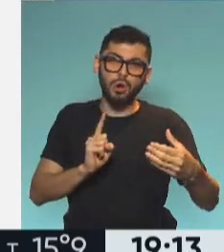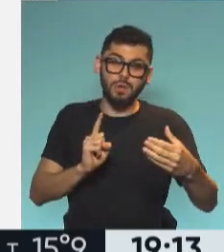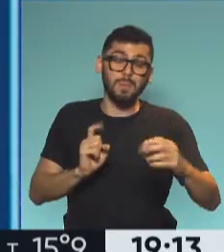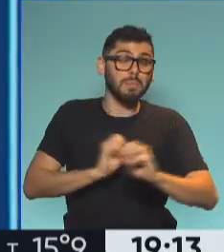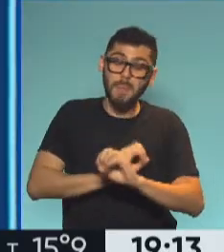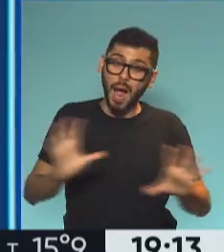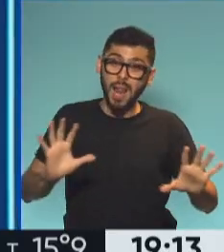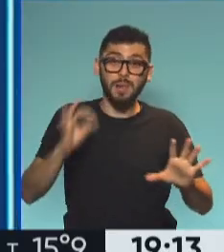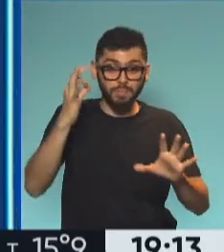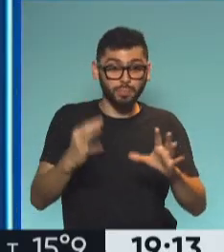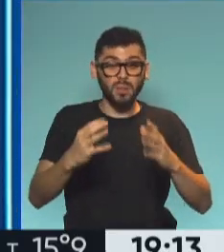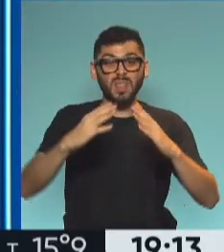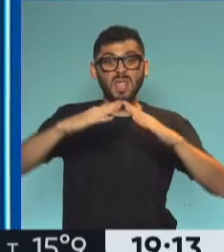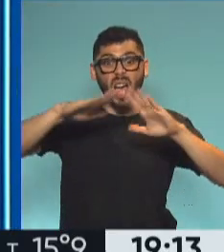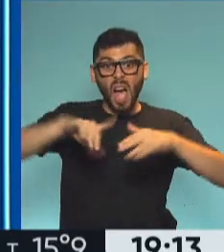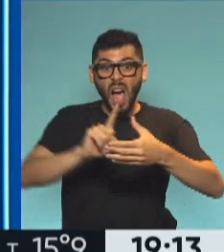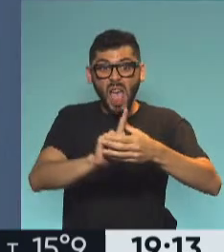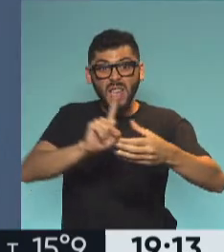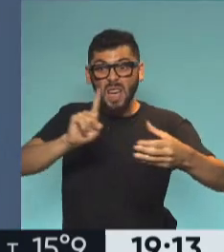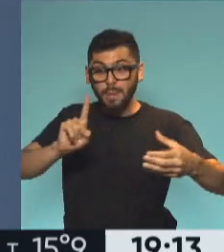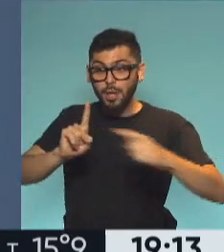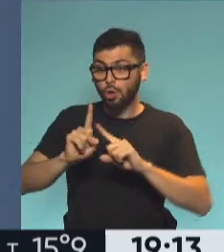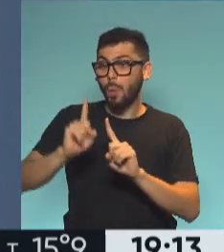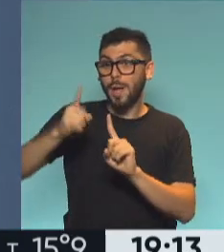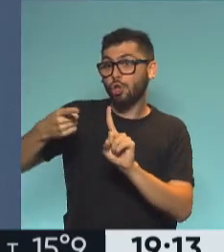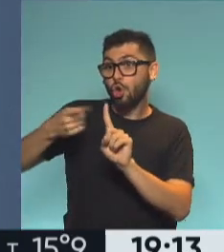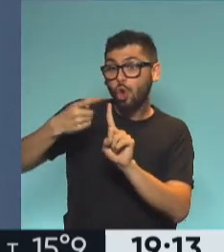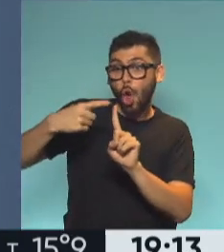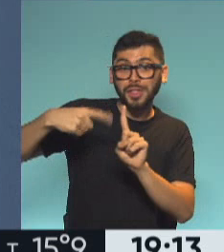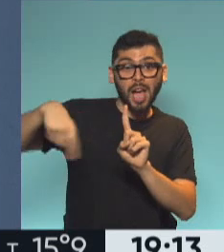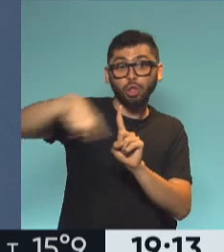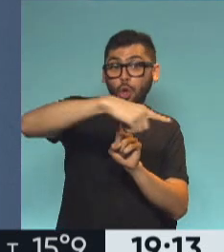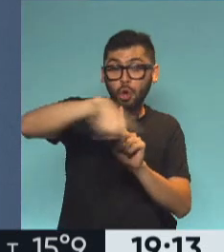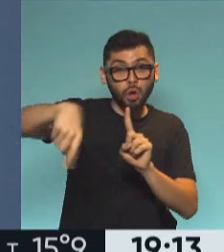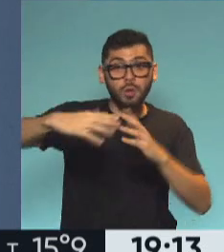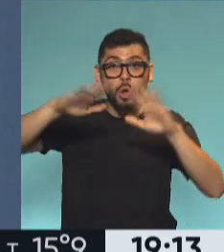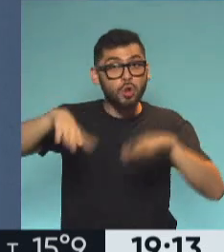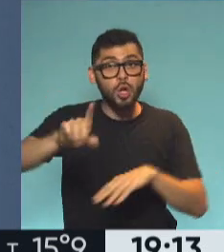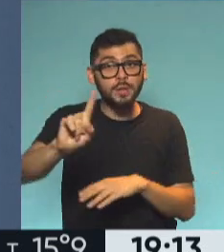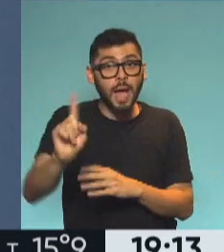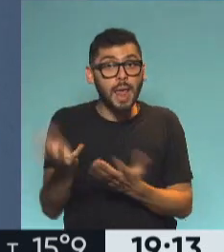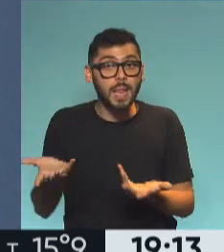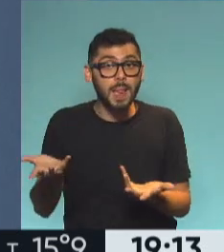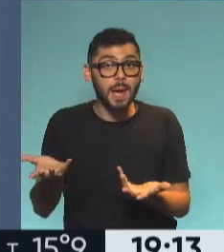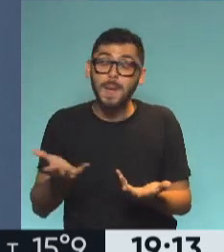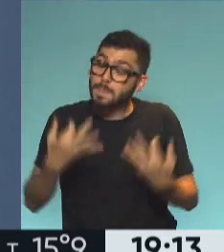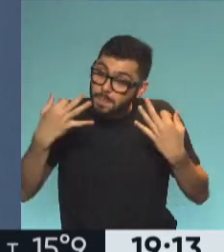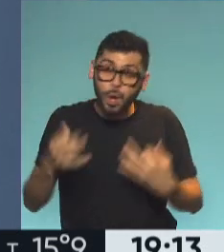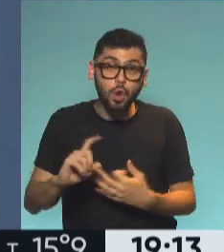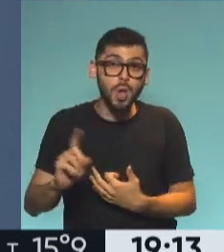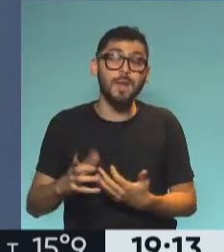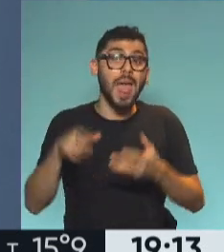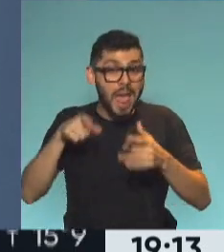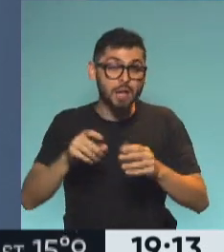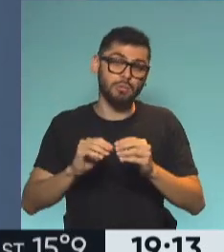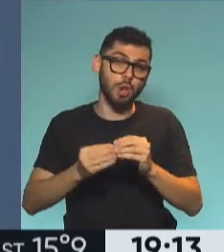No hacemos un aislamiento de los contactos del infectado. No lo hacemos. Sí, o sea que estamos en un serio, serio